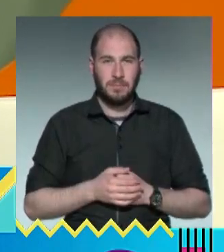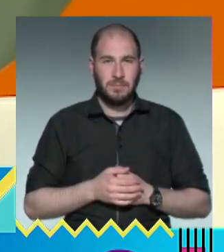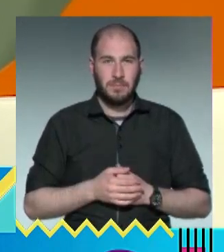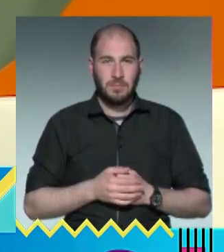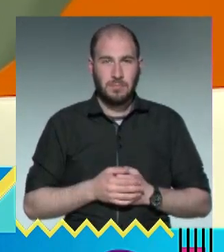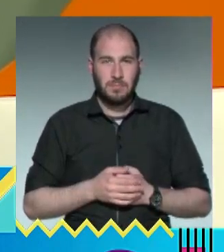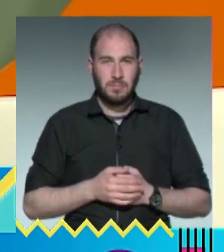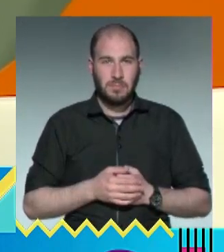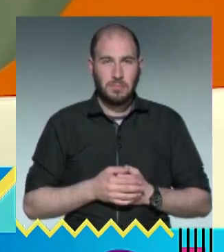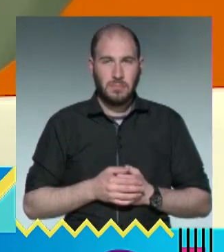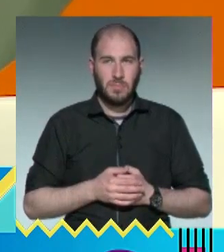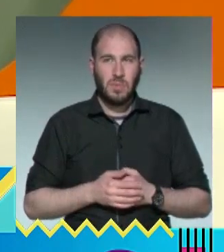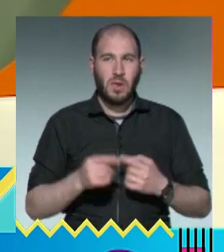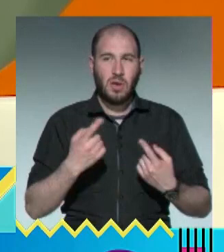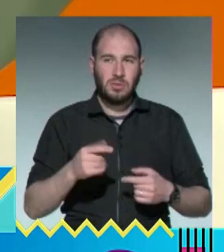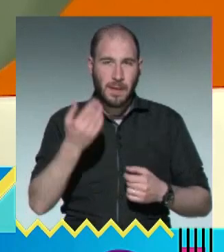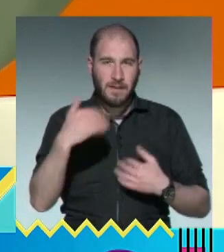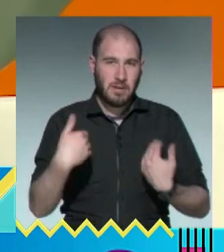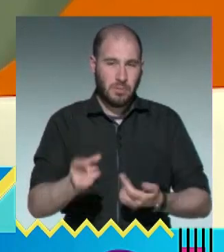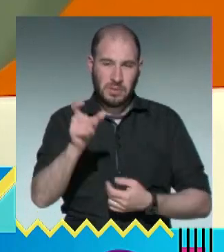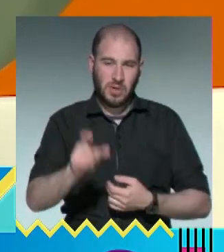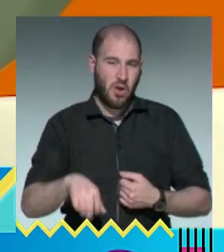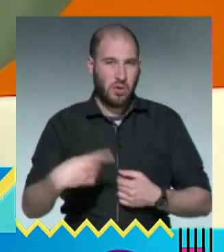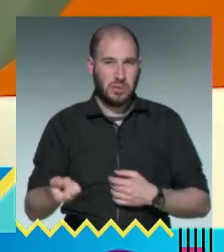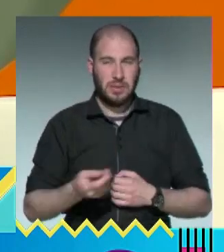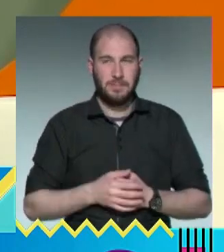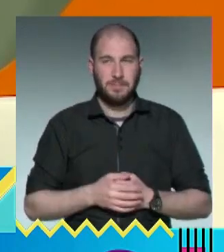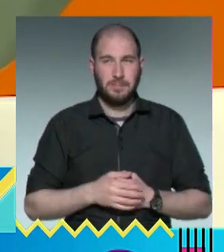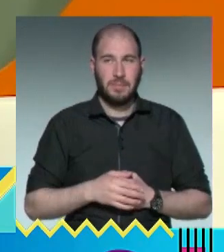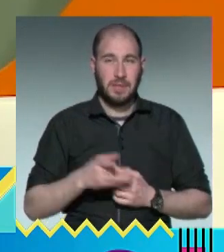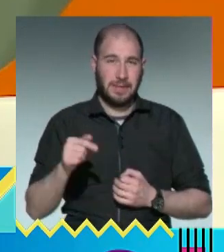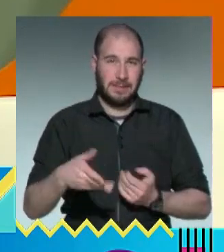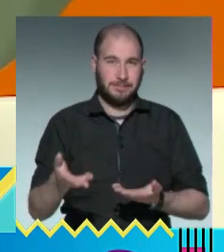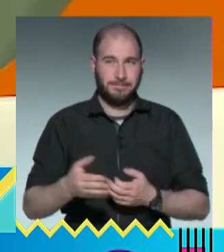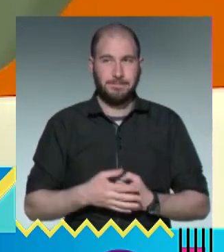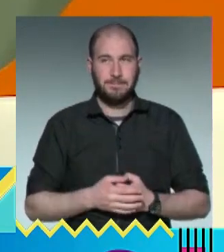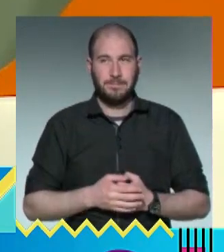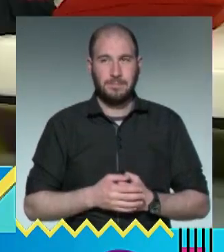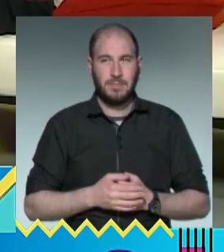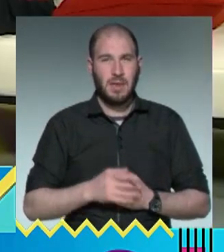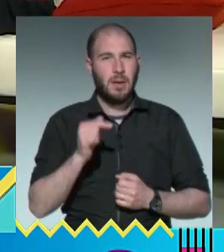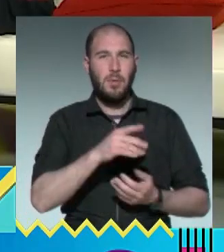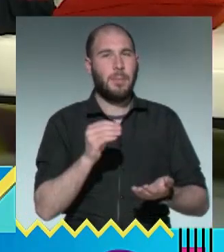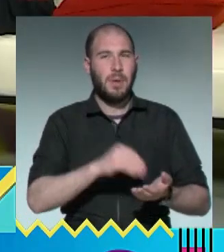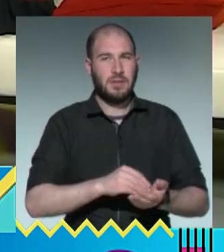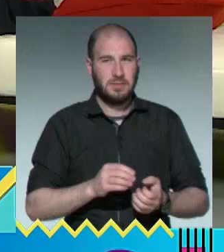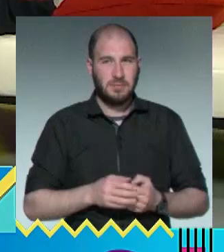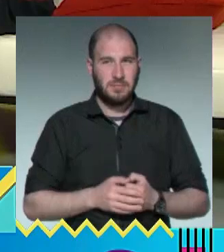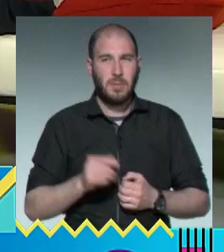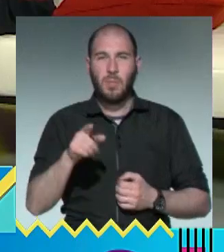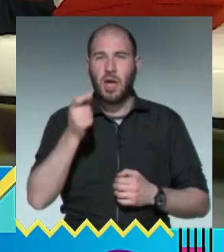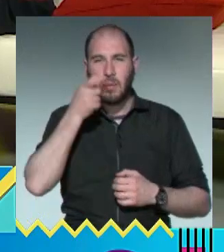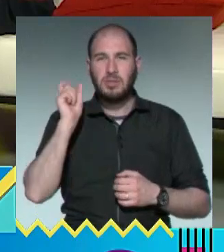es hacer algo por alguien, ¿no? Es principalmente eso. ¿Qué le agregarías a eso, desde